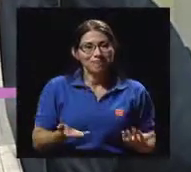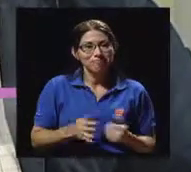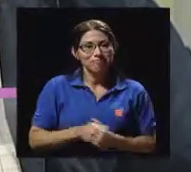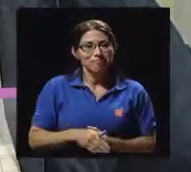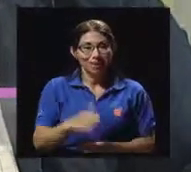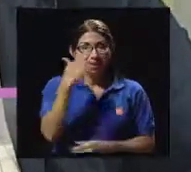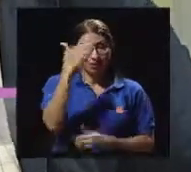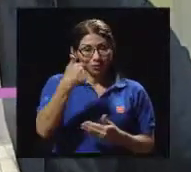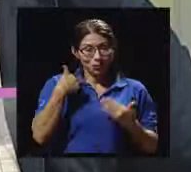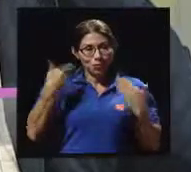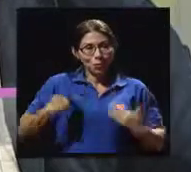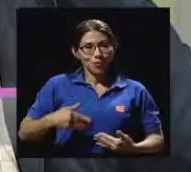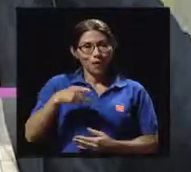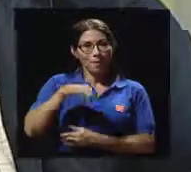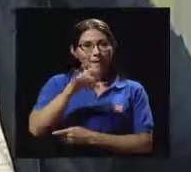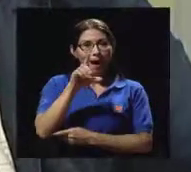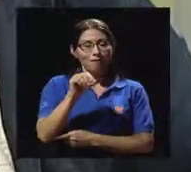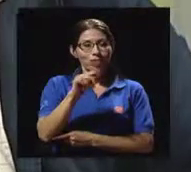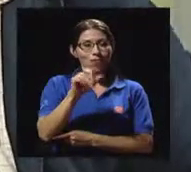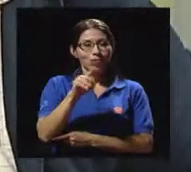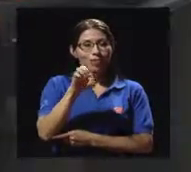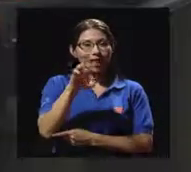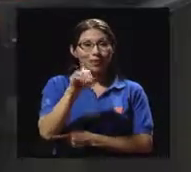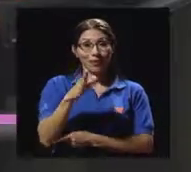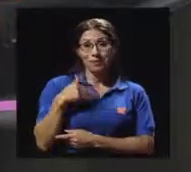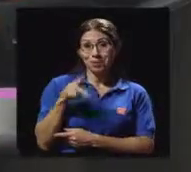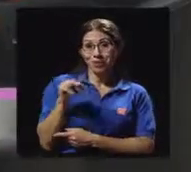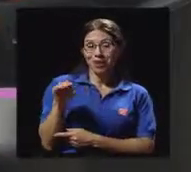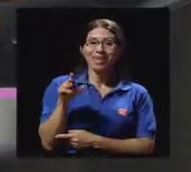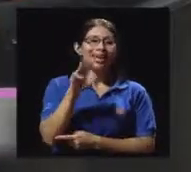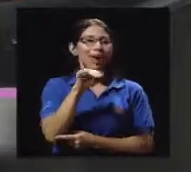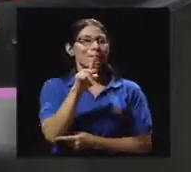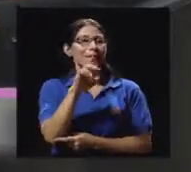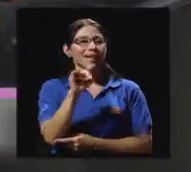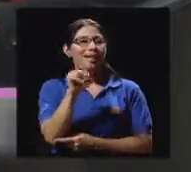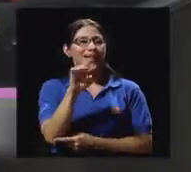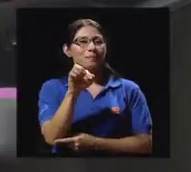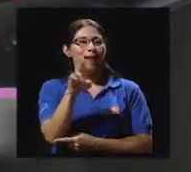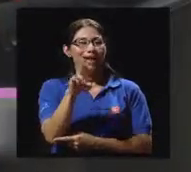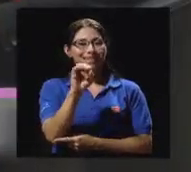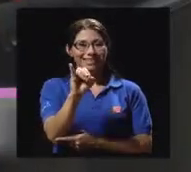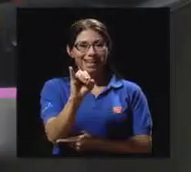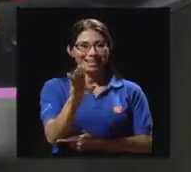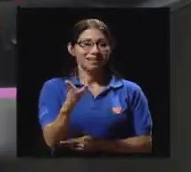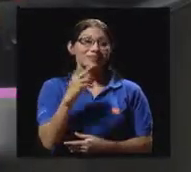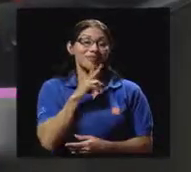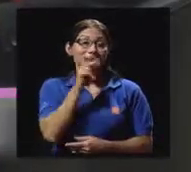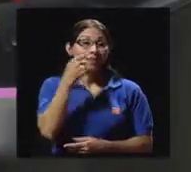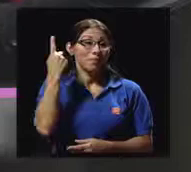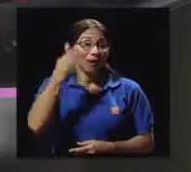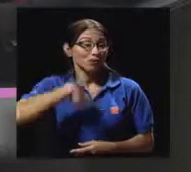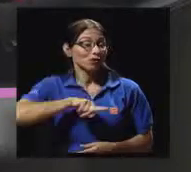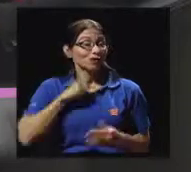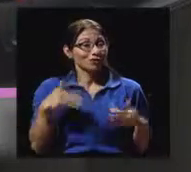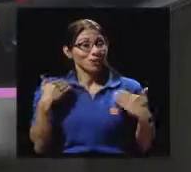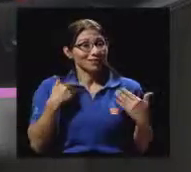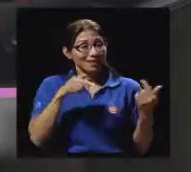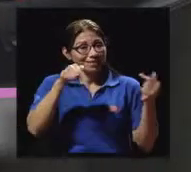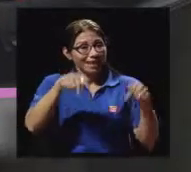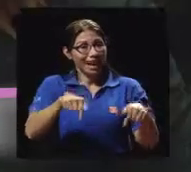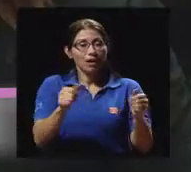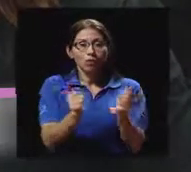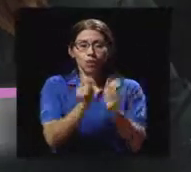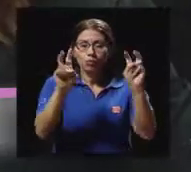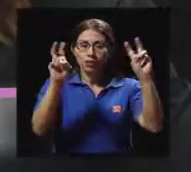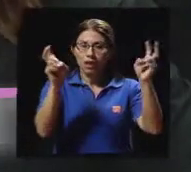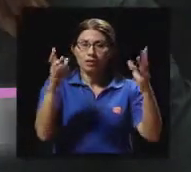saludo yo, Pablo Montero Zamora y mi compañera María del Maris Aguirre y realmente que es un placer para nosotros, Pablo, estar desde acá y por supuesto que con un